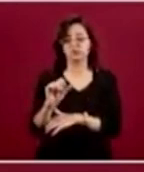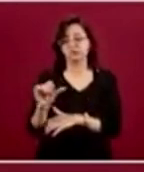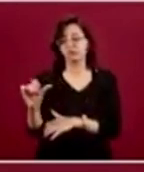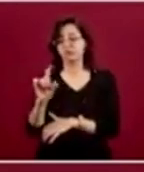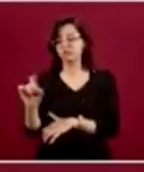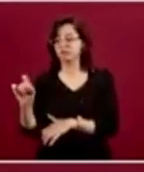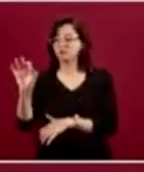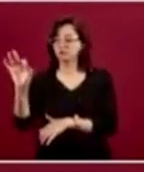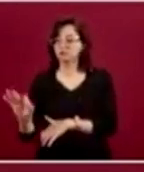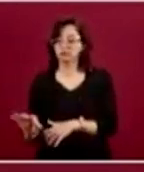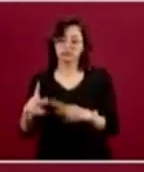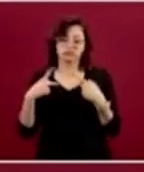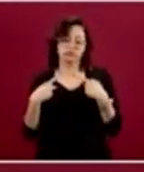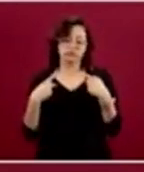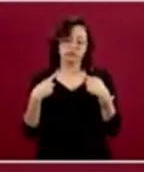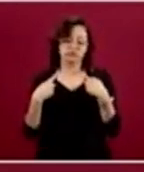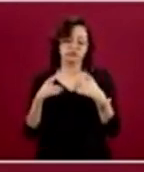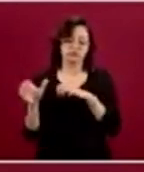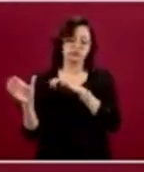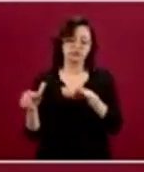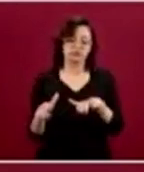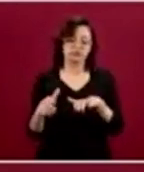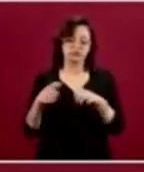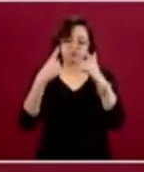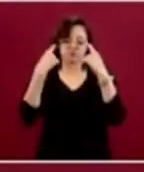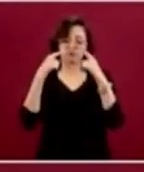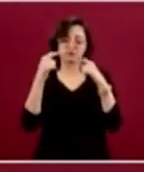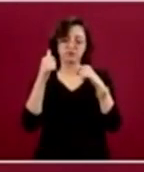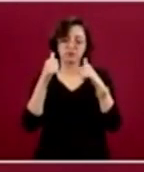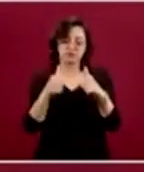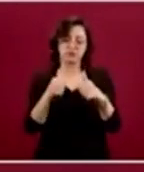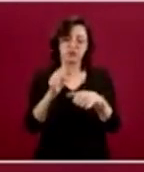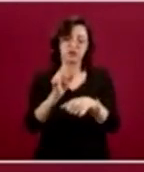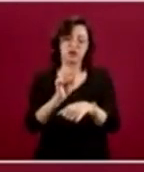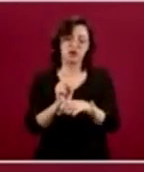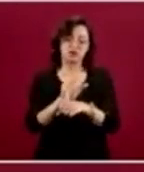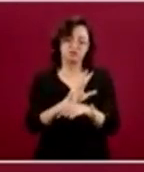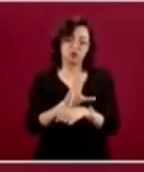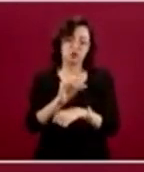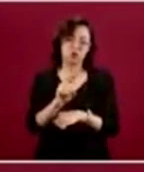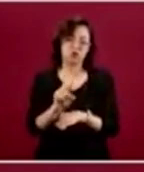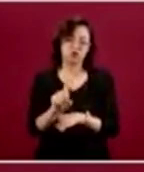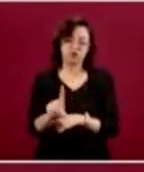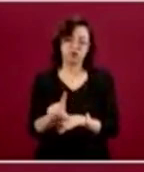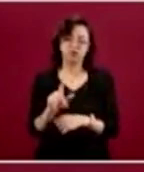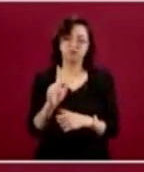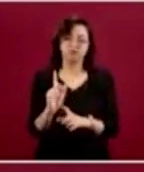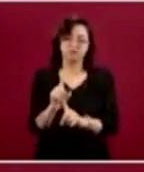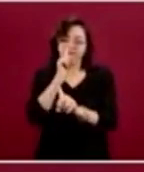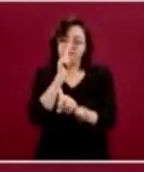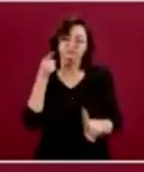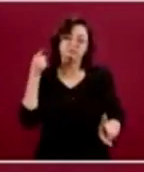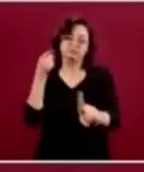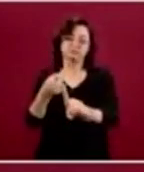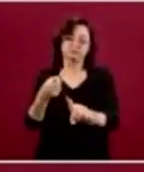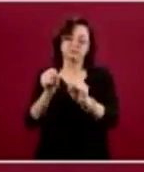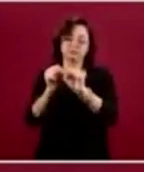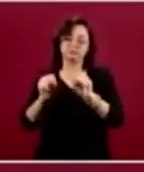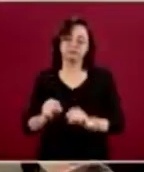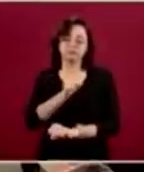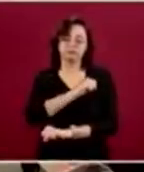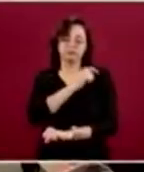90 al 100% de nuestro recurso para atender el COVID. Esa es la meta que se ha planteado el sector. Para